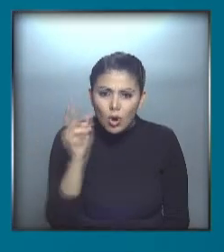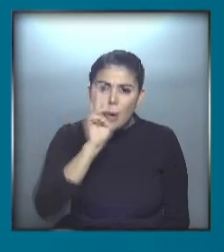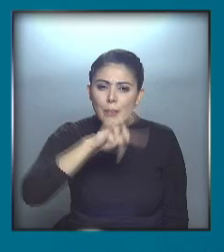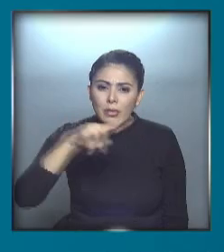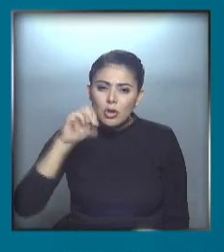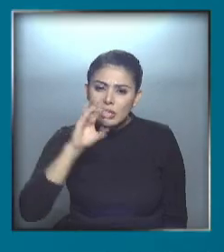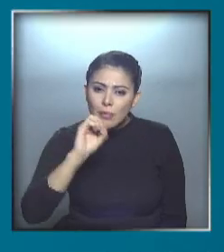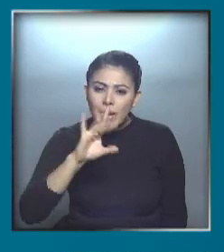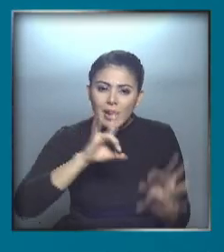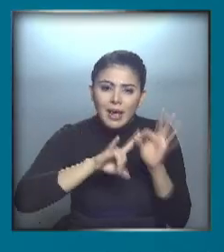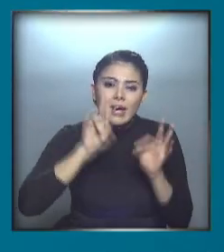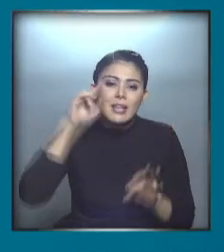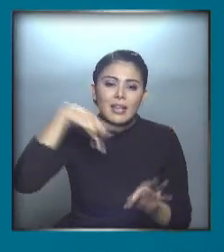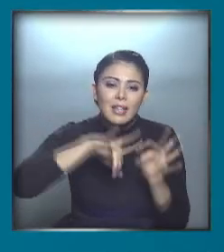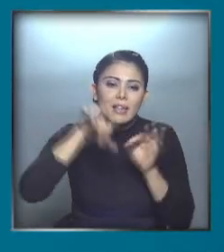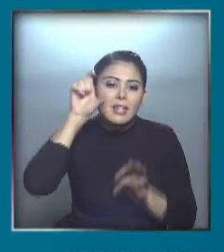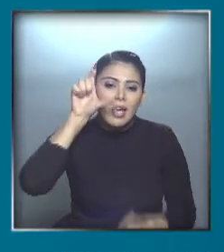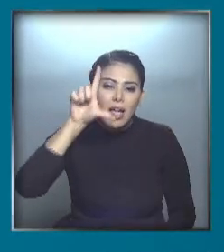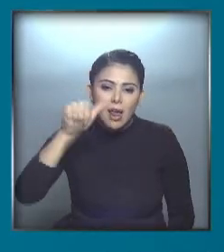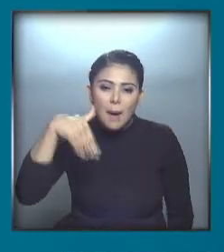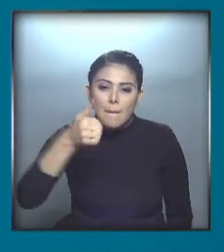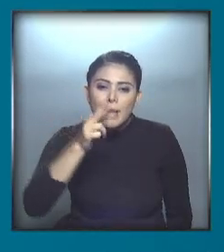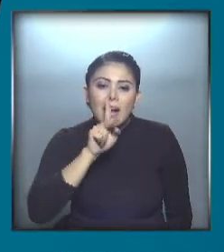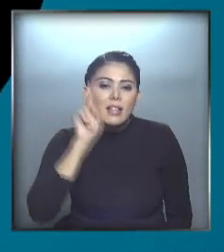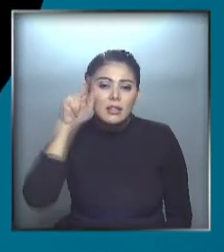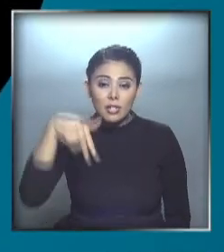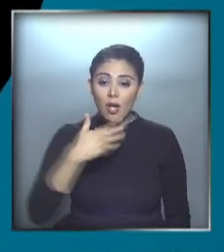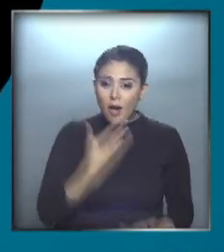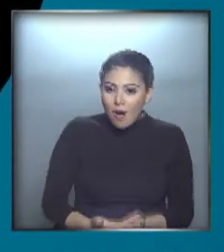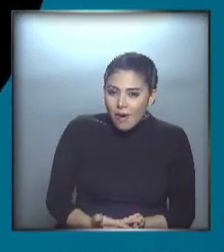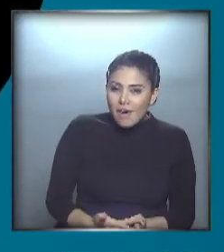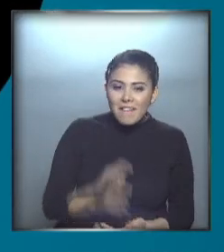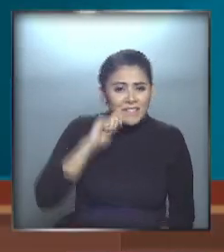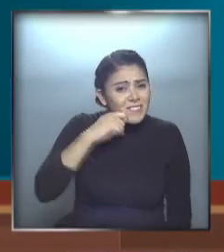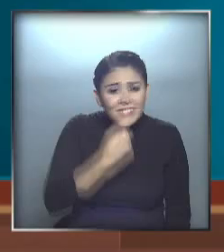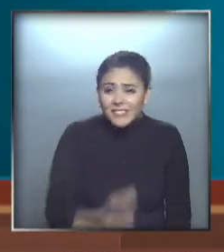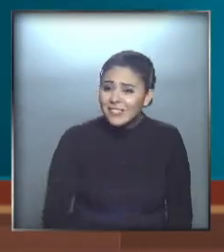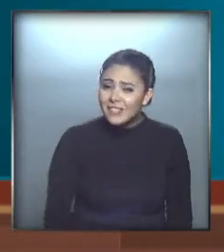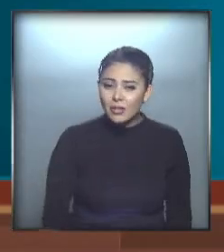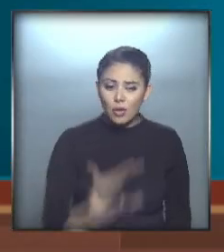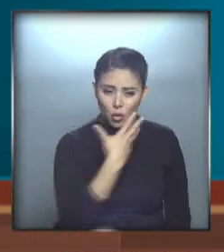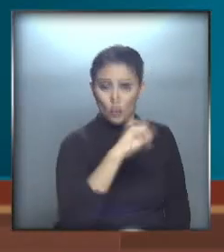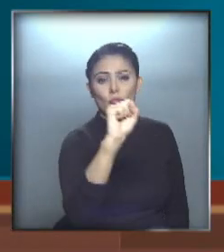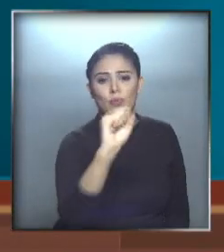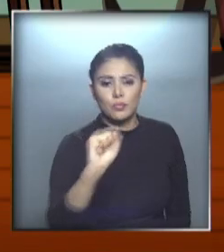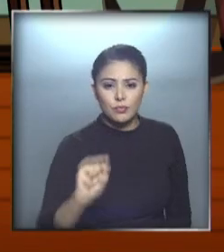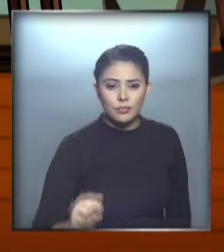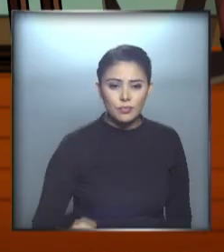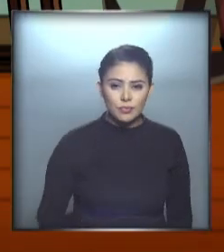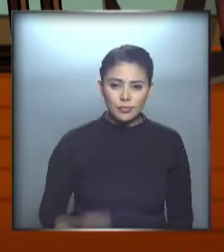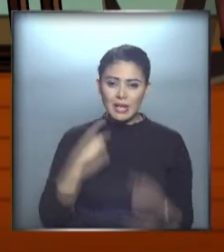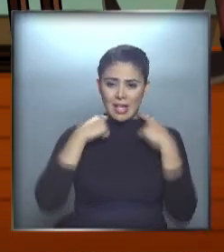1945. Benito Quinquela Martín. ¡Wow! ¡Qué lindo! ¡Wow!